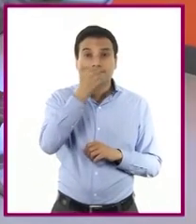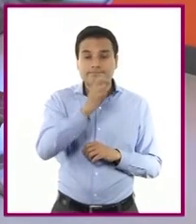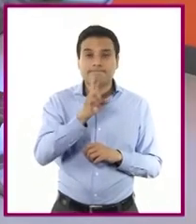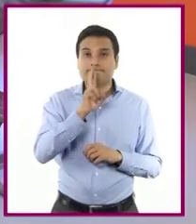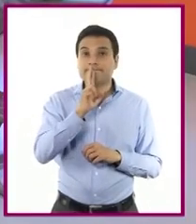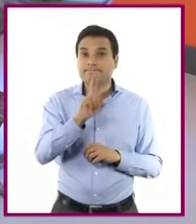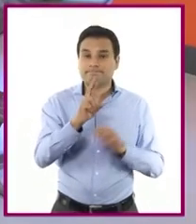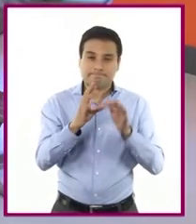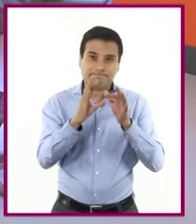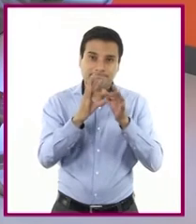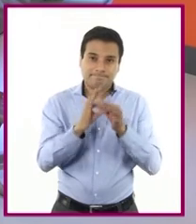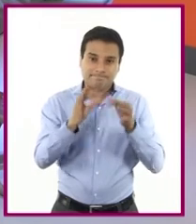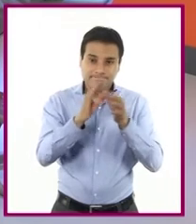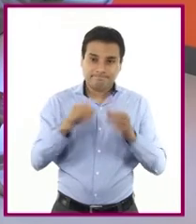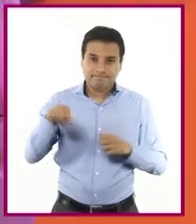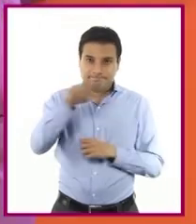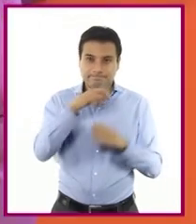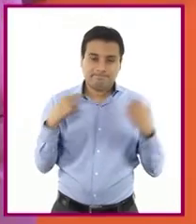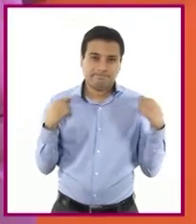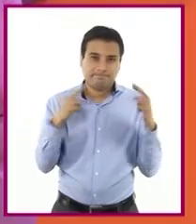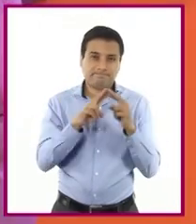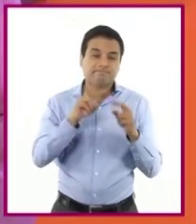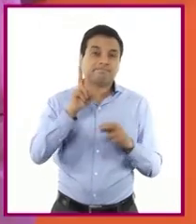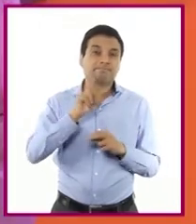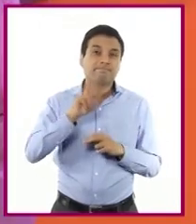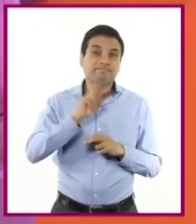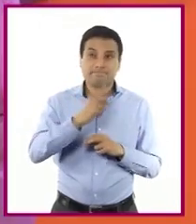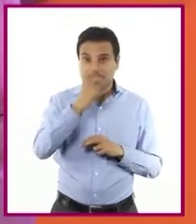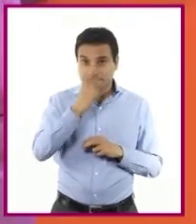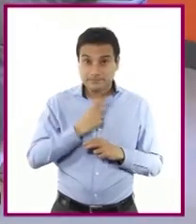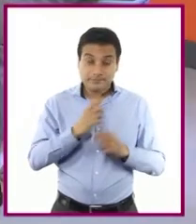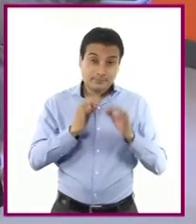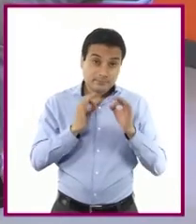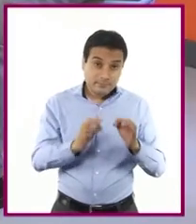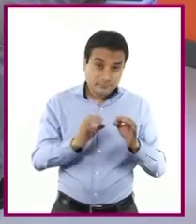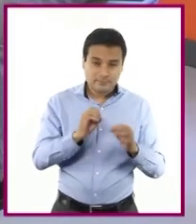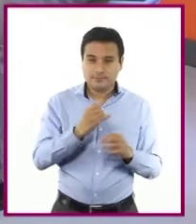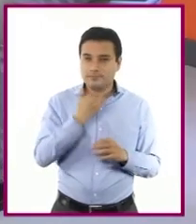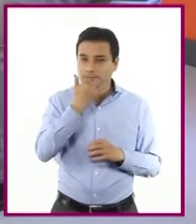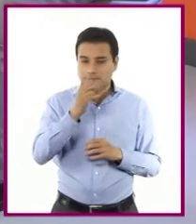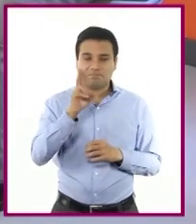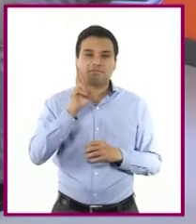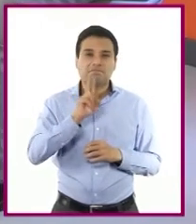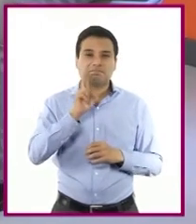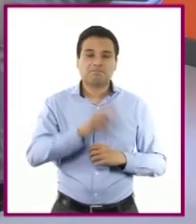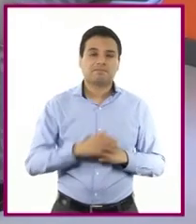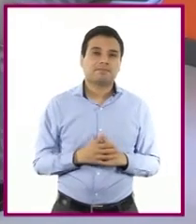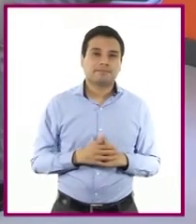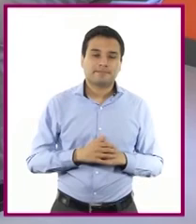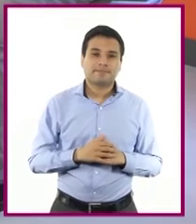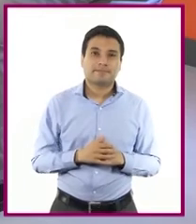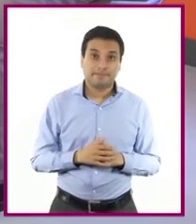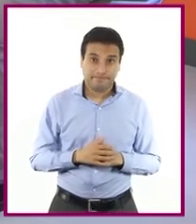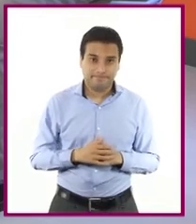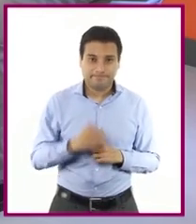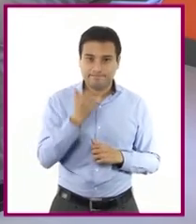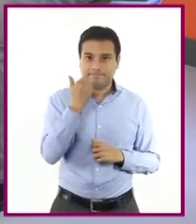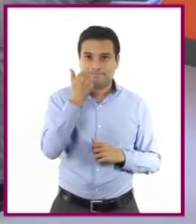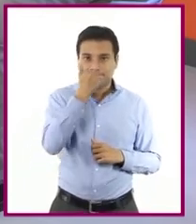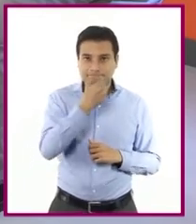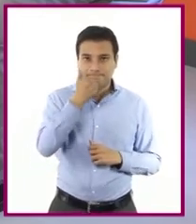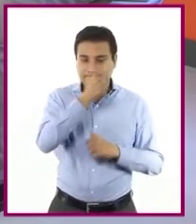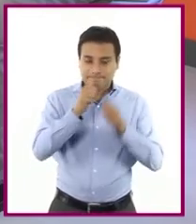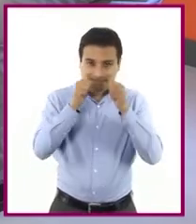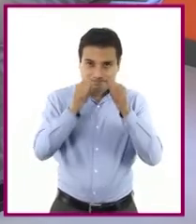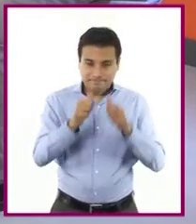respuesta. Y los profesores nos dirán si es correcta o incorrecta. Muy atentos, estudiantes.